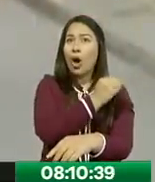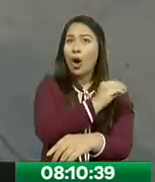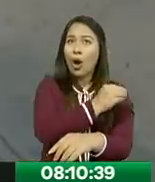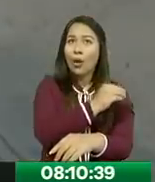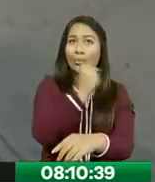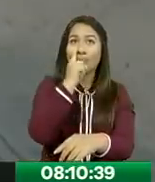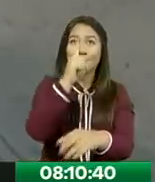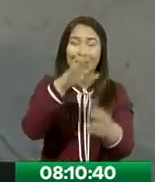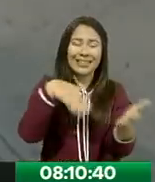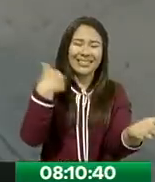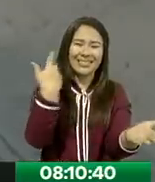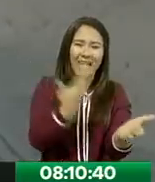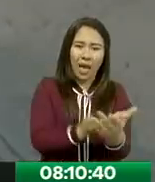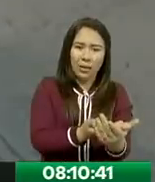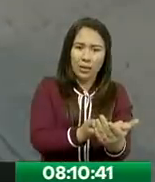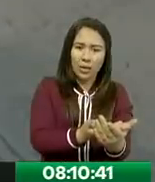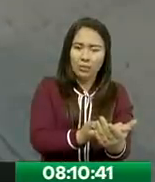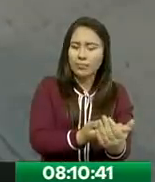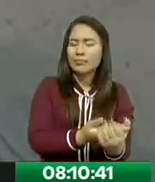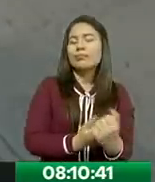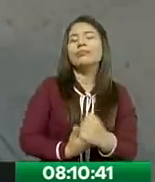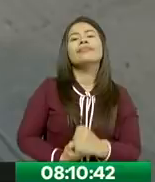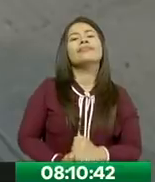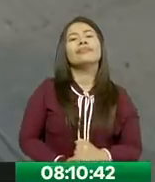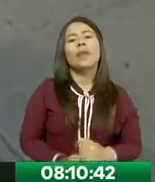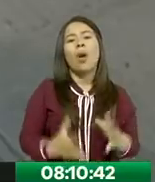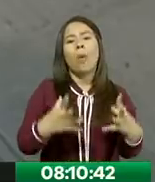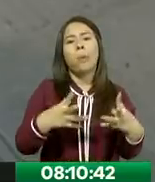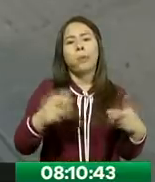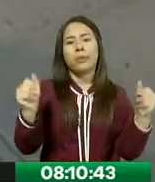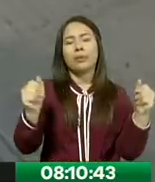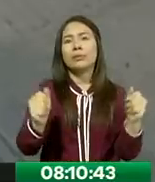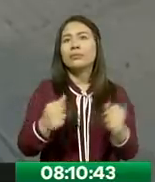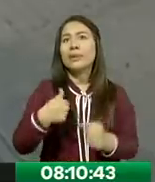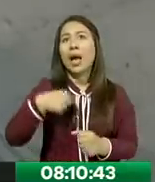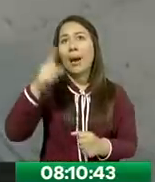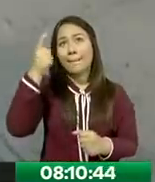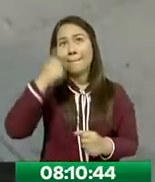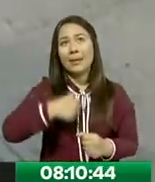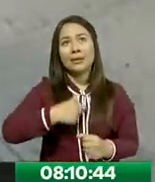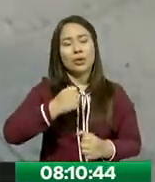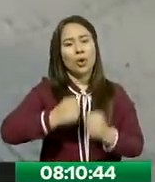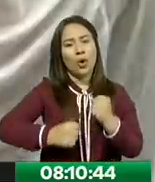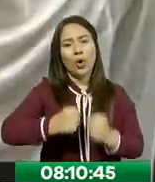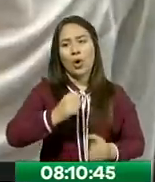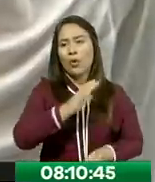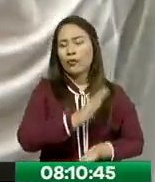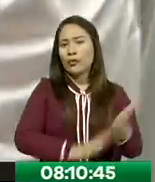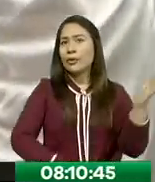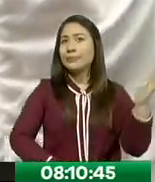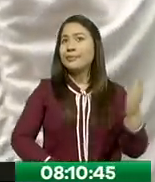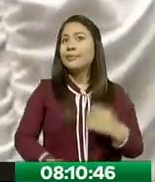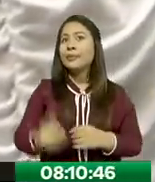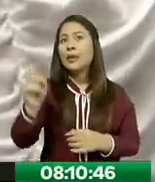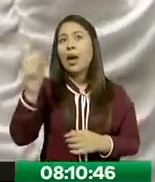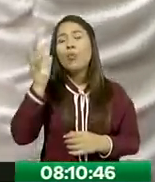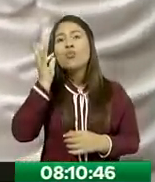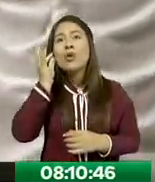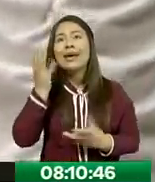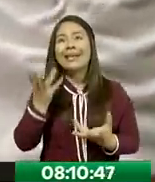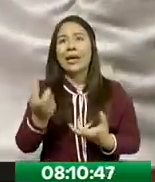su estampida, igual, la asaltaron. Ella huyó sin dubitación alguna. Yo creo que ella quería meter el